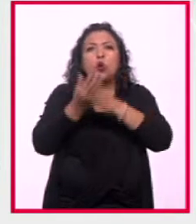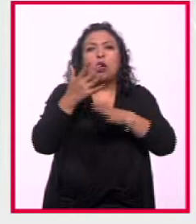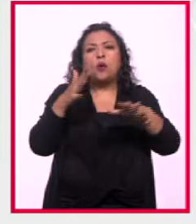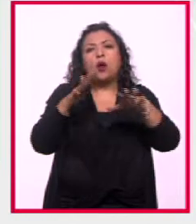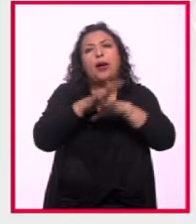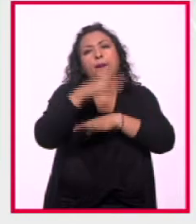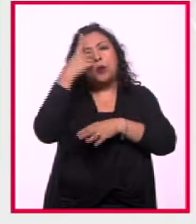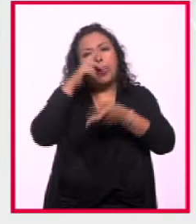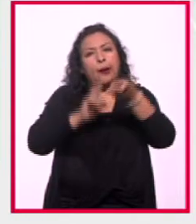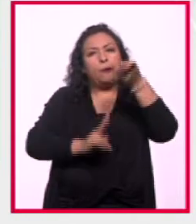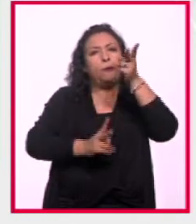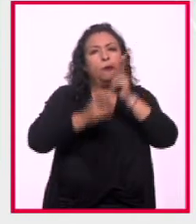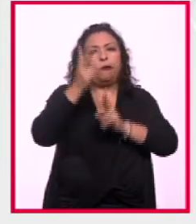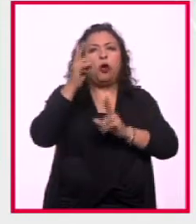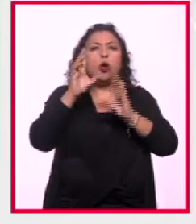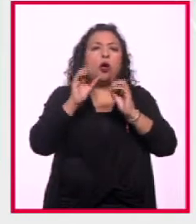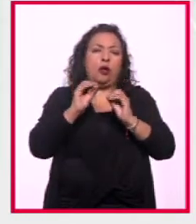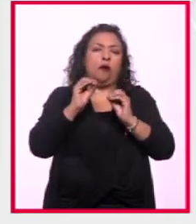y fertilidad